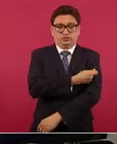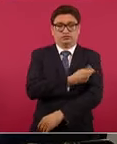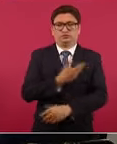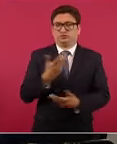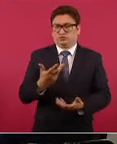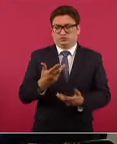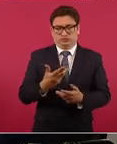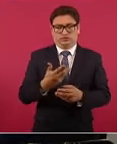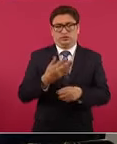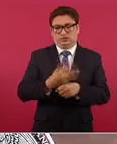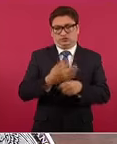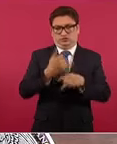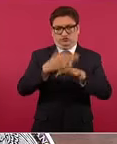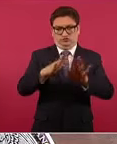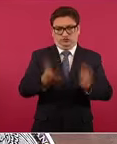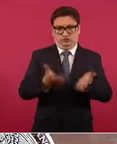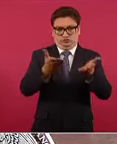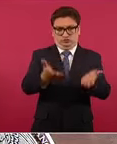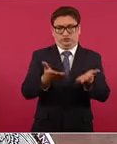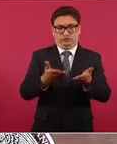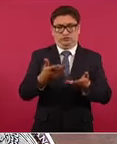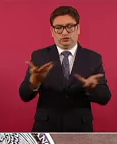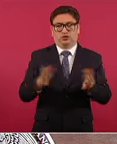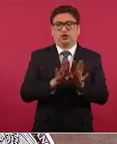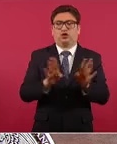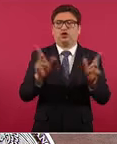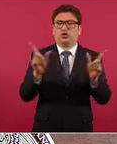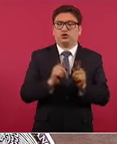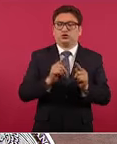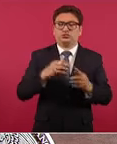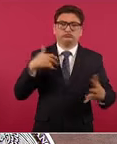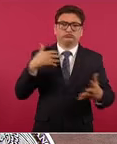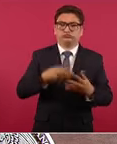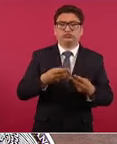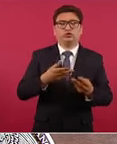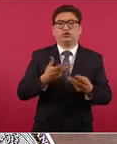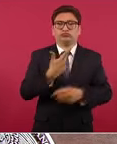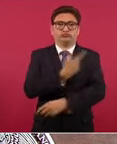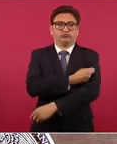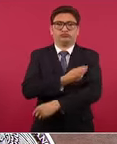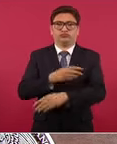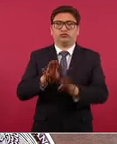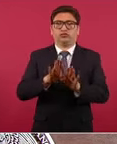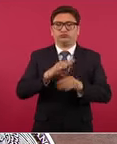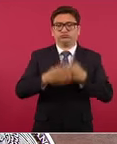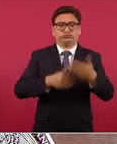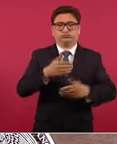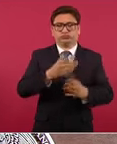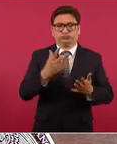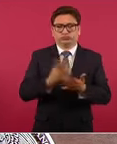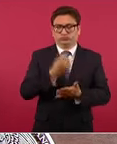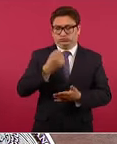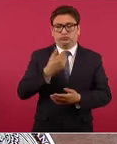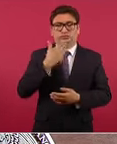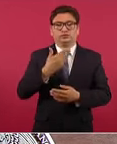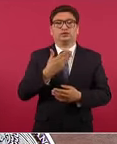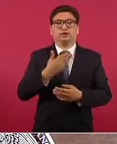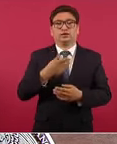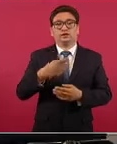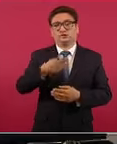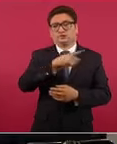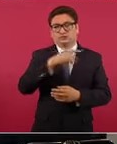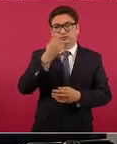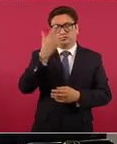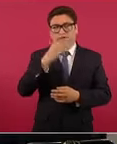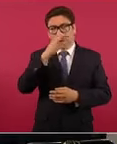actualizarlas sobre el resumen de lo que se ha logrado con la vacunación recordarán esta e imagen